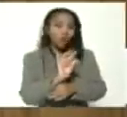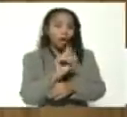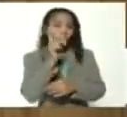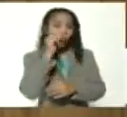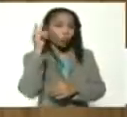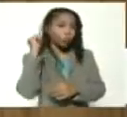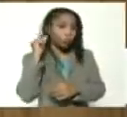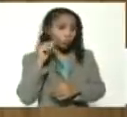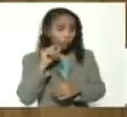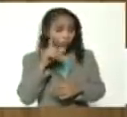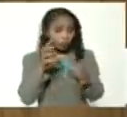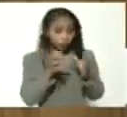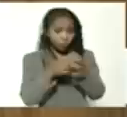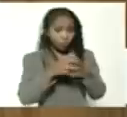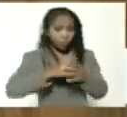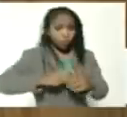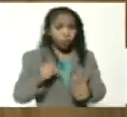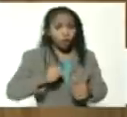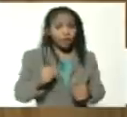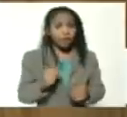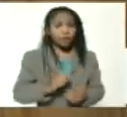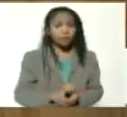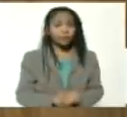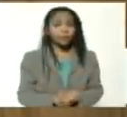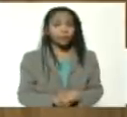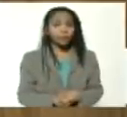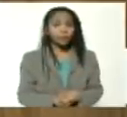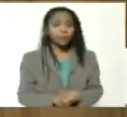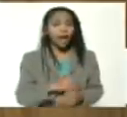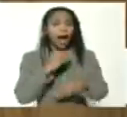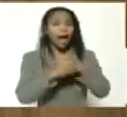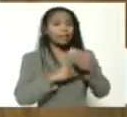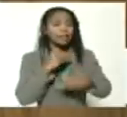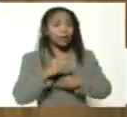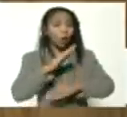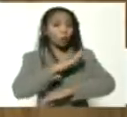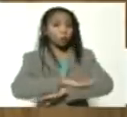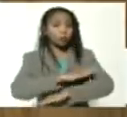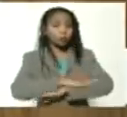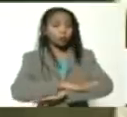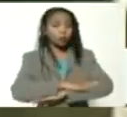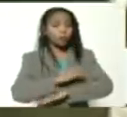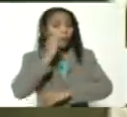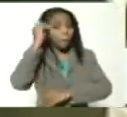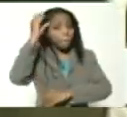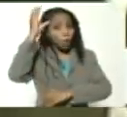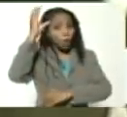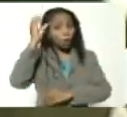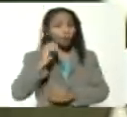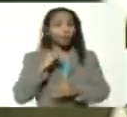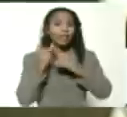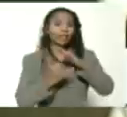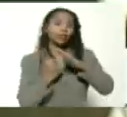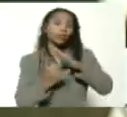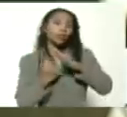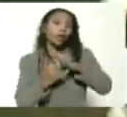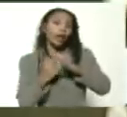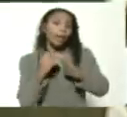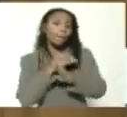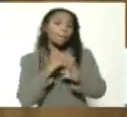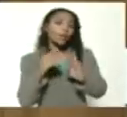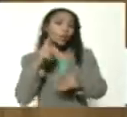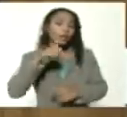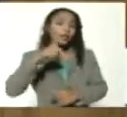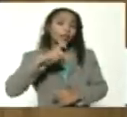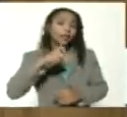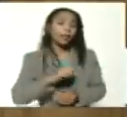funcionarias de los cuerpos policiales. Consolidar las condiciones y capacidades institucionales y medios